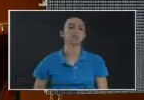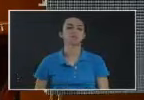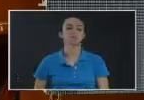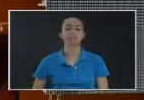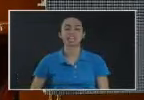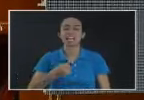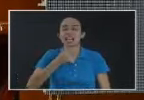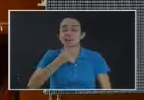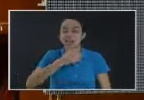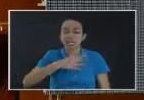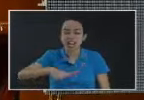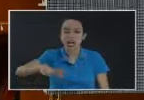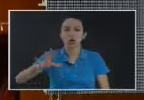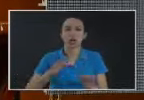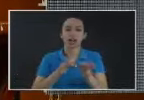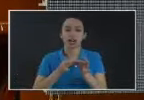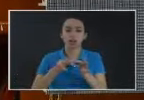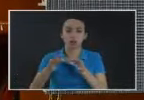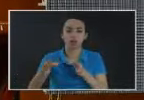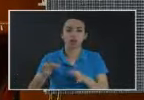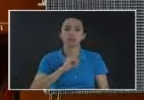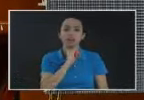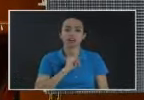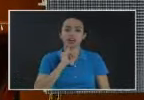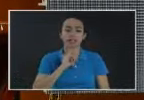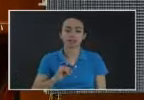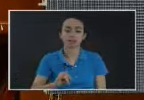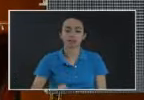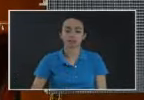Le amargaron su vida al pueblo de Israel, el faraón.